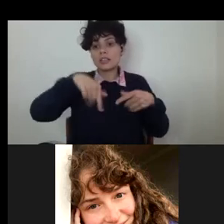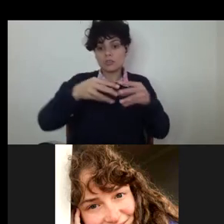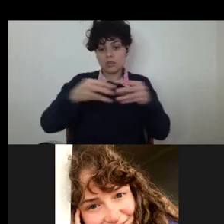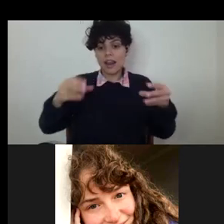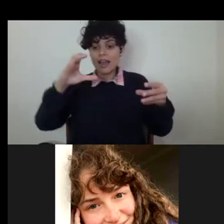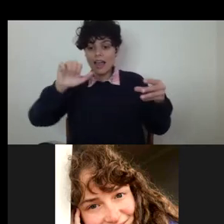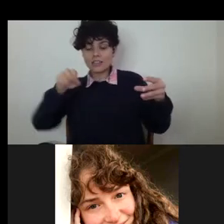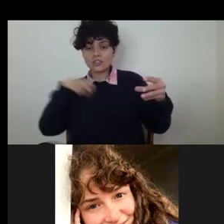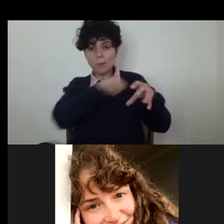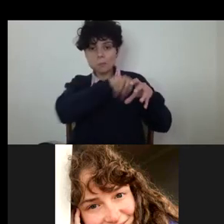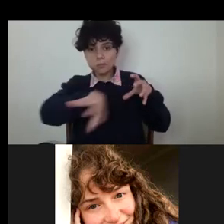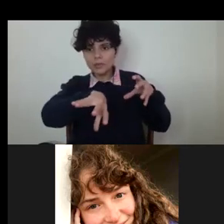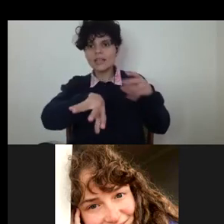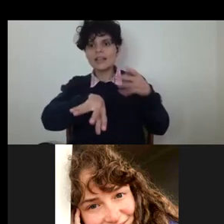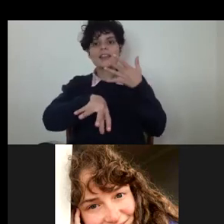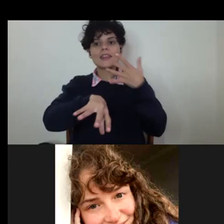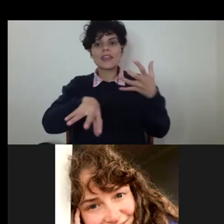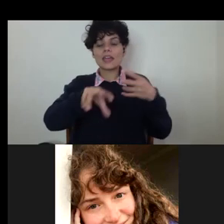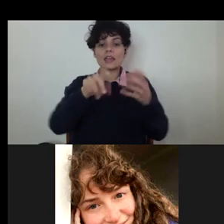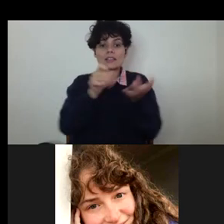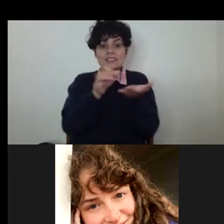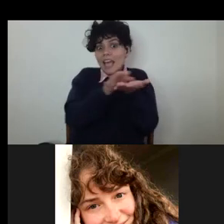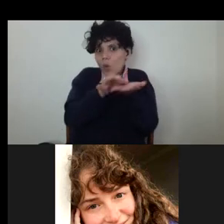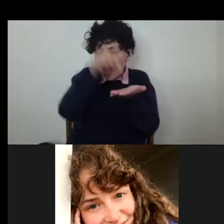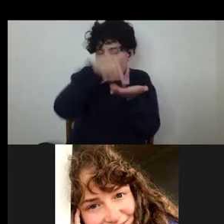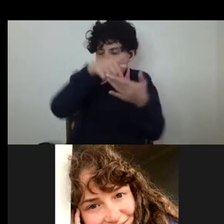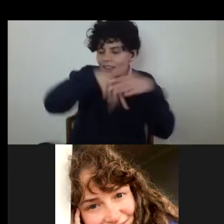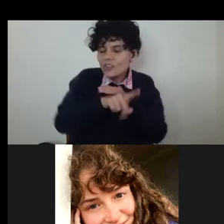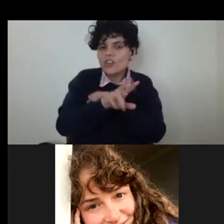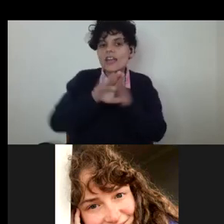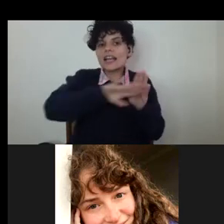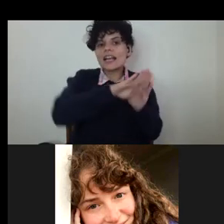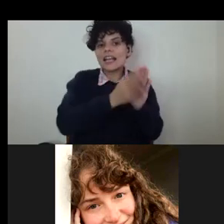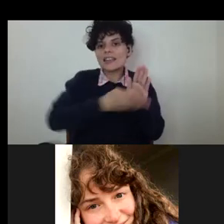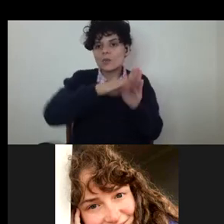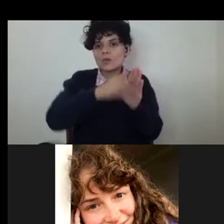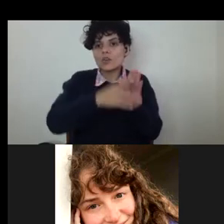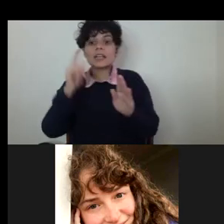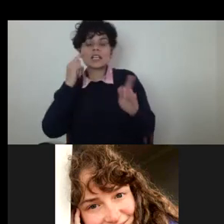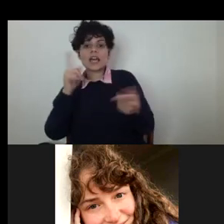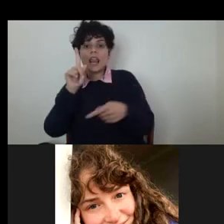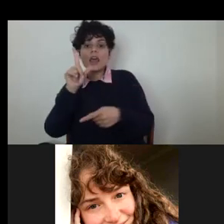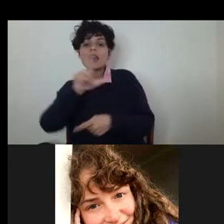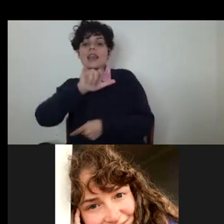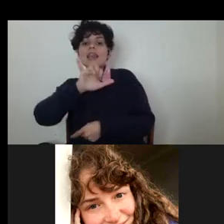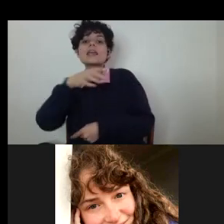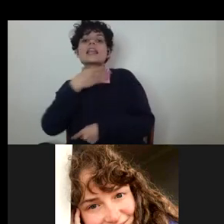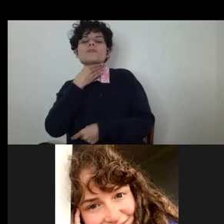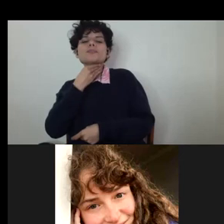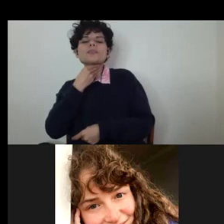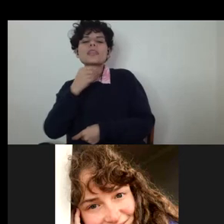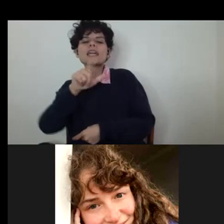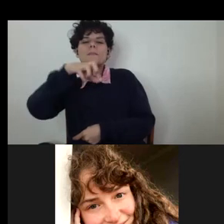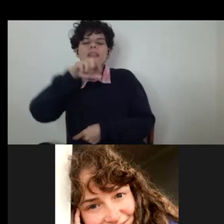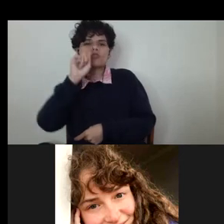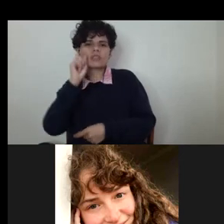del retículo sarcoplasmático al hacer que los lípidos, en vez de ser los lípidos nativos, sean lípidos muy saturados y